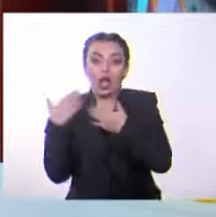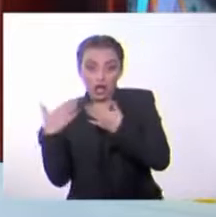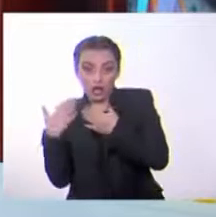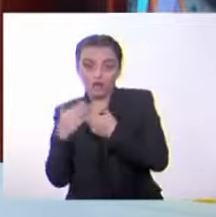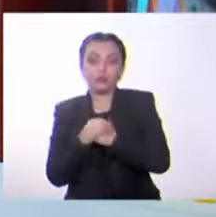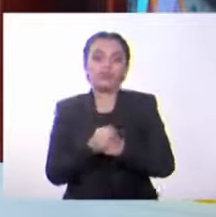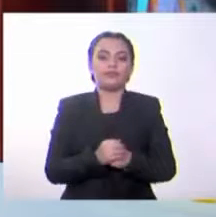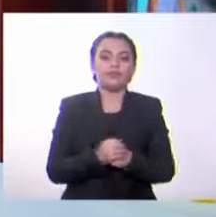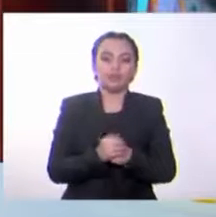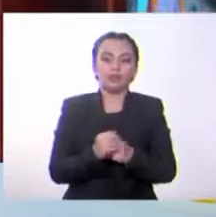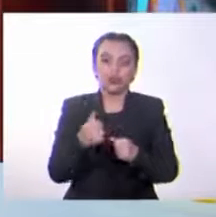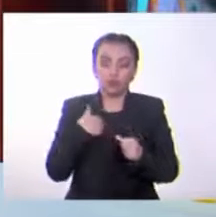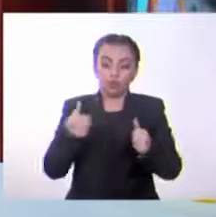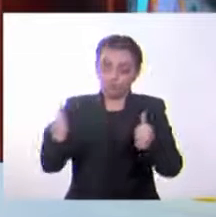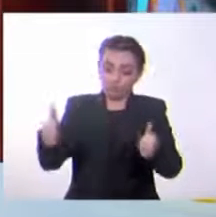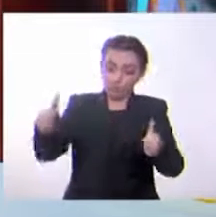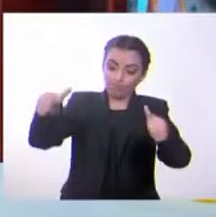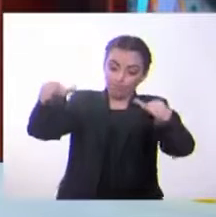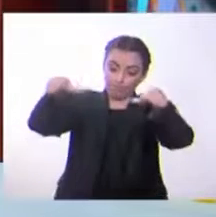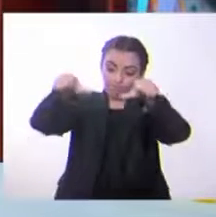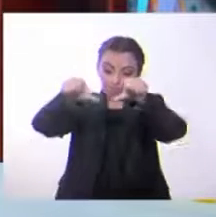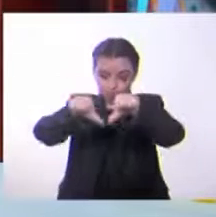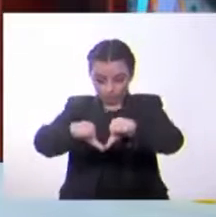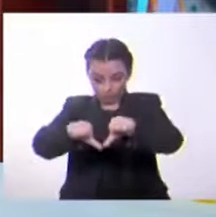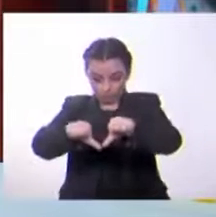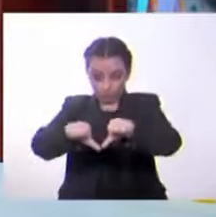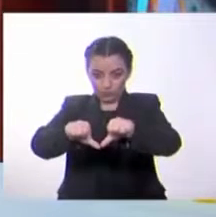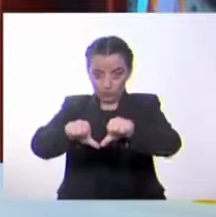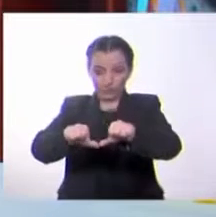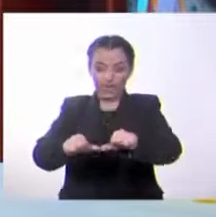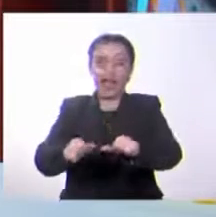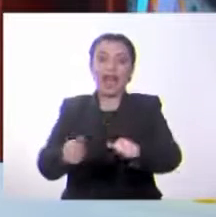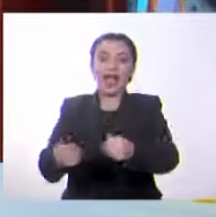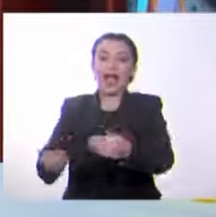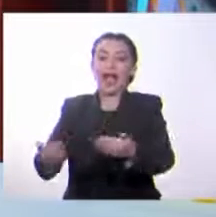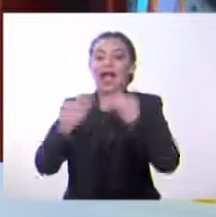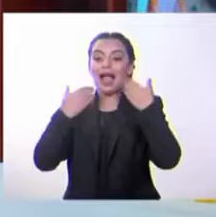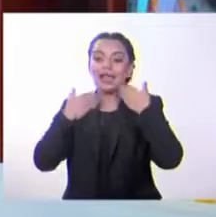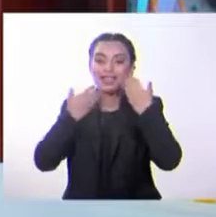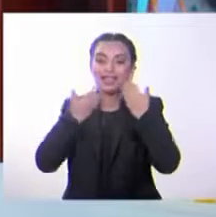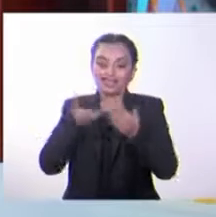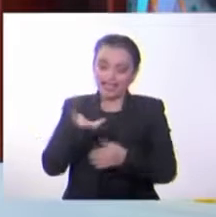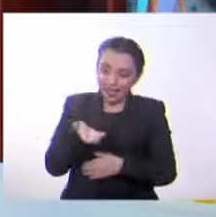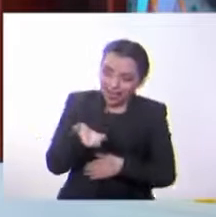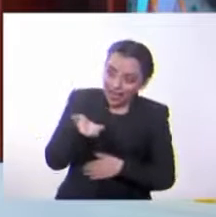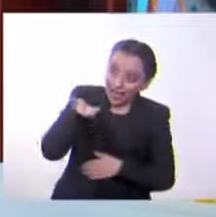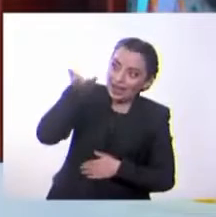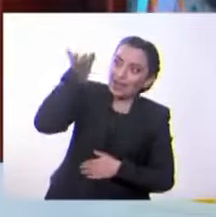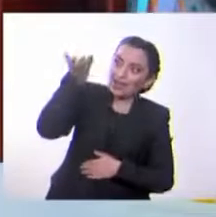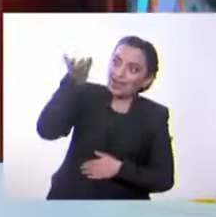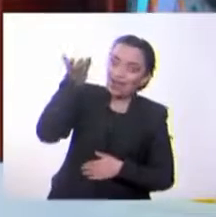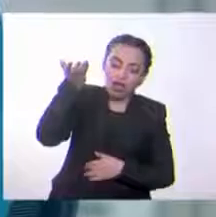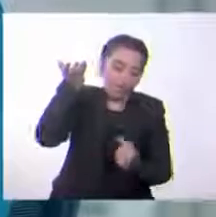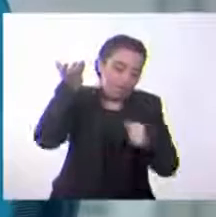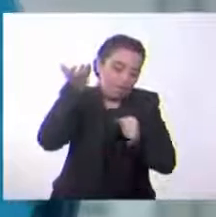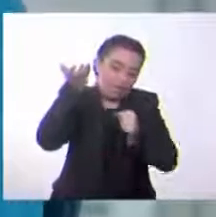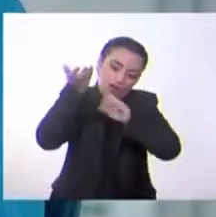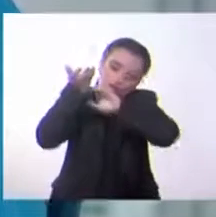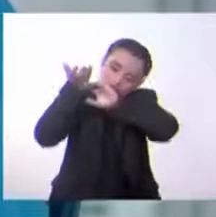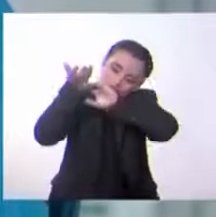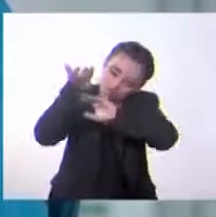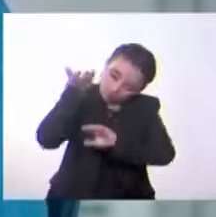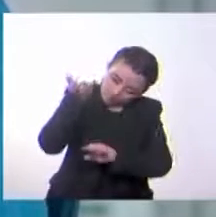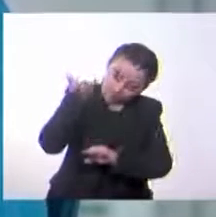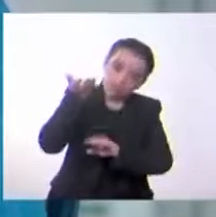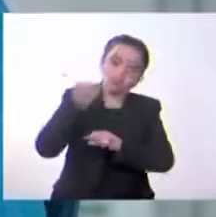el agua caliente tiende a quedar en la superficie y el agua fría tiende a quedar en la parte más baja. Por